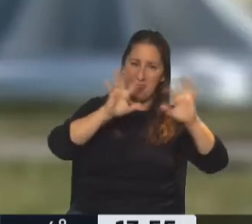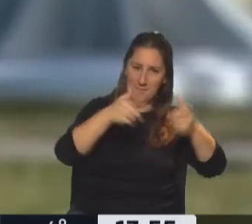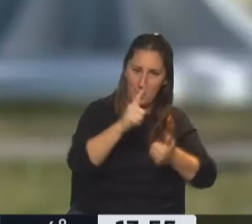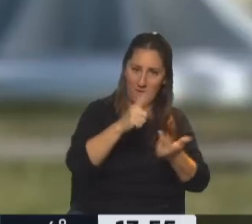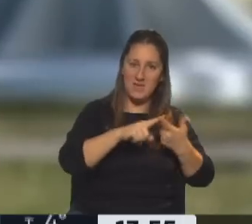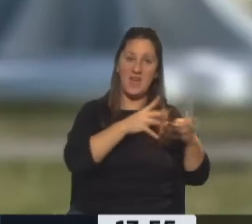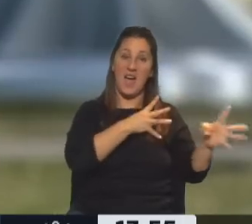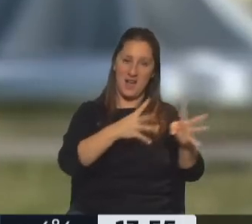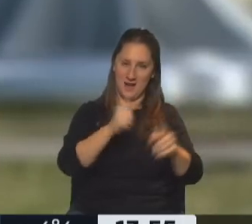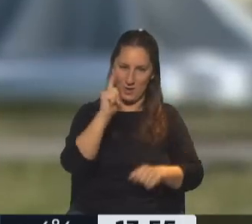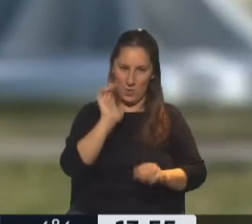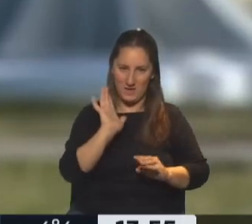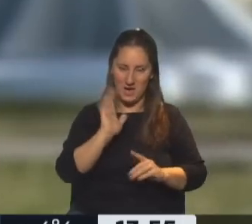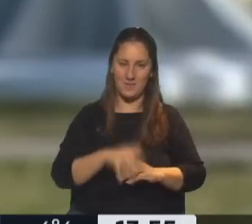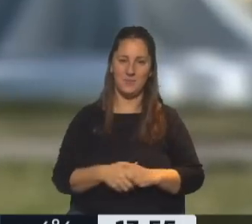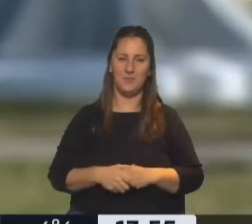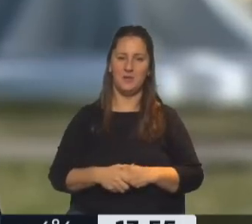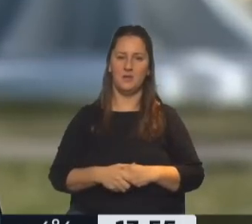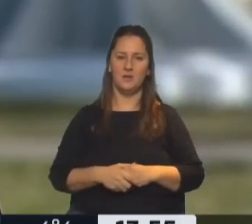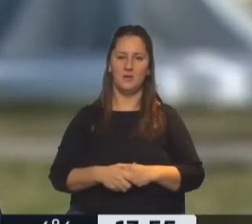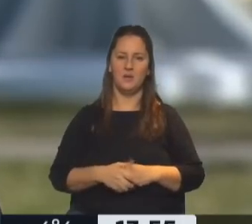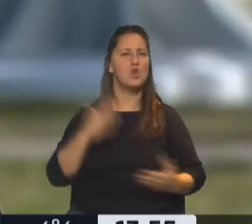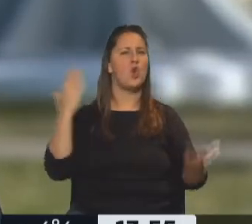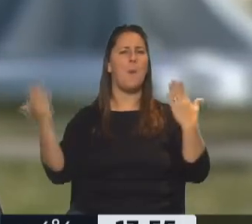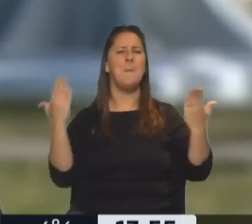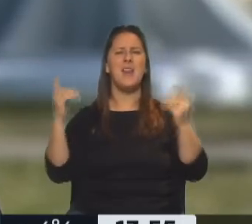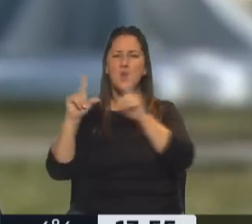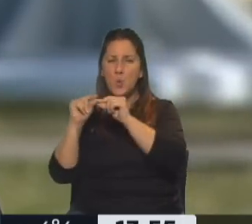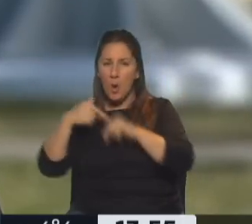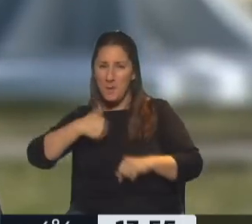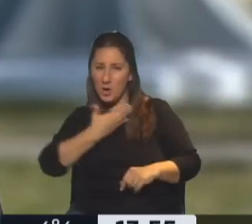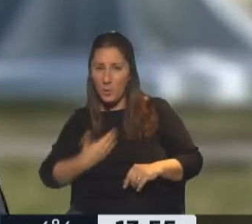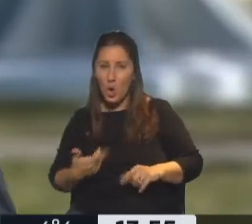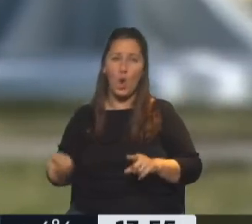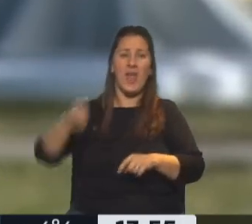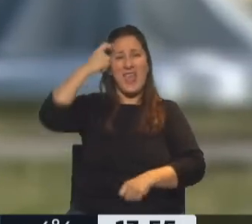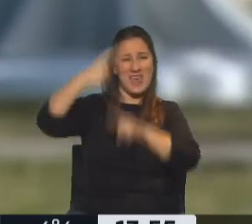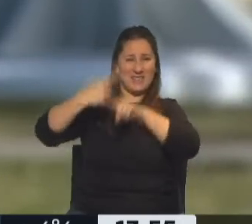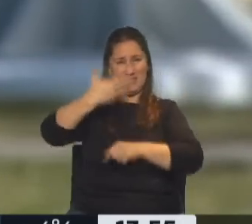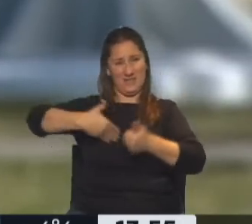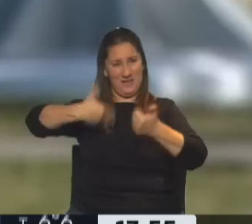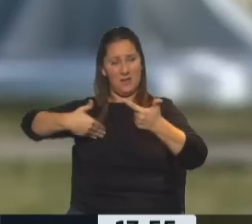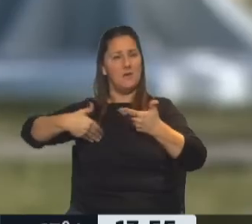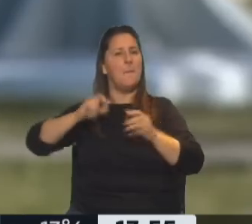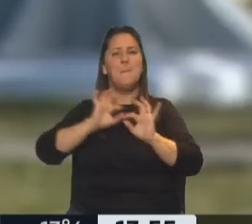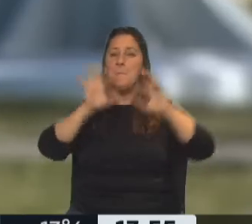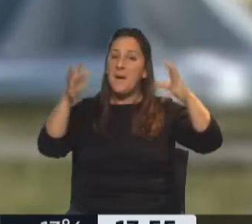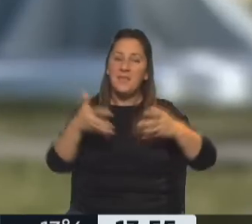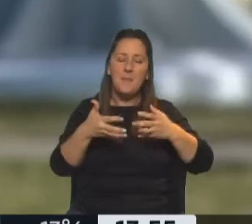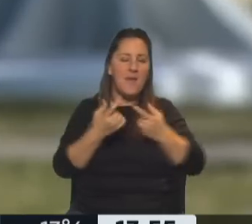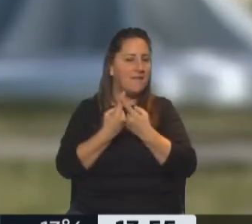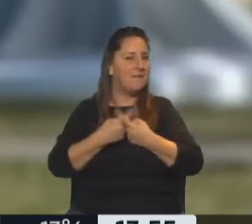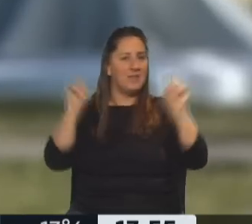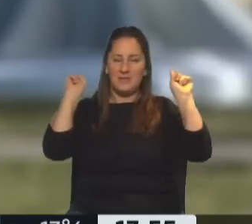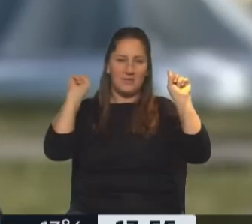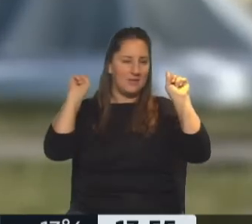ni guerras. No comparen nuestros números con ninguno, porque la pandemia fue una experiencia que solo